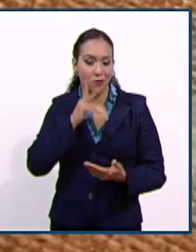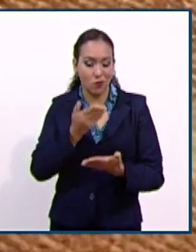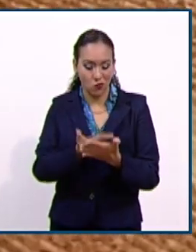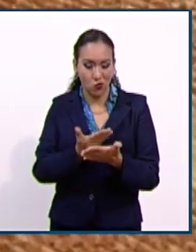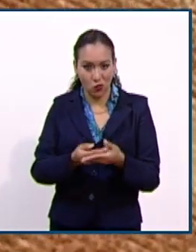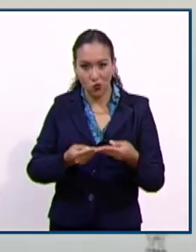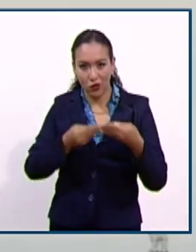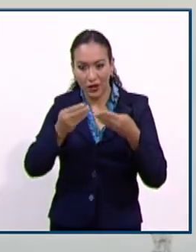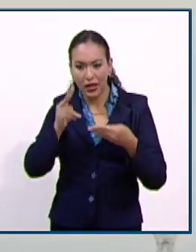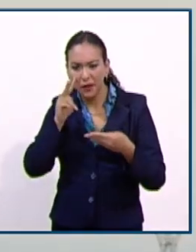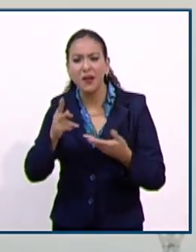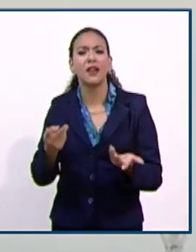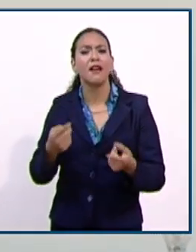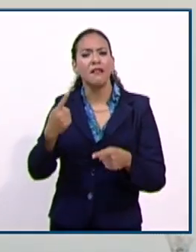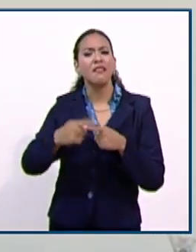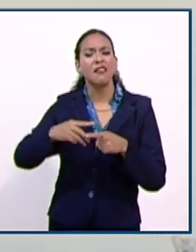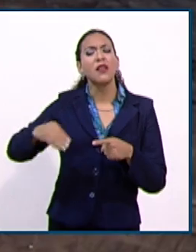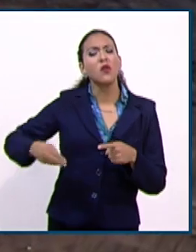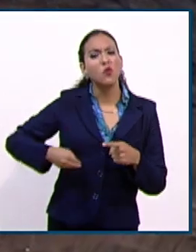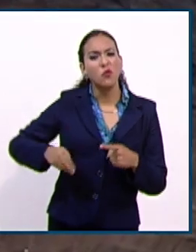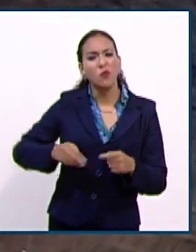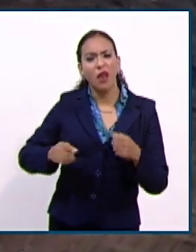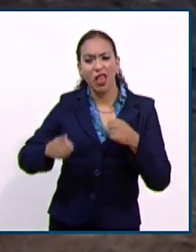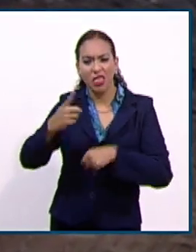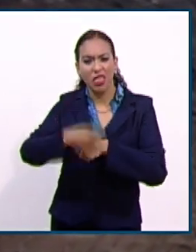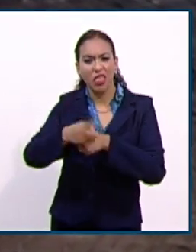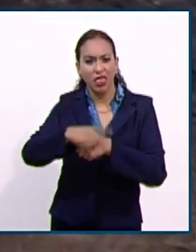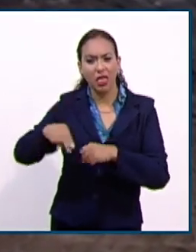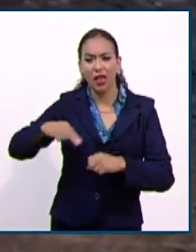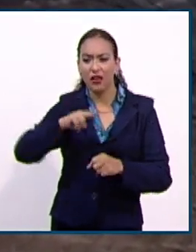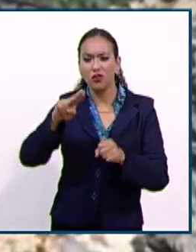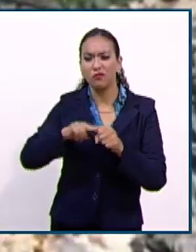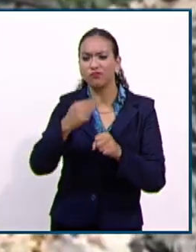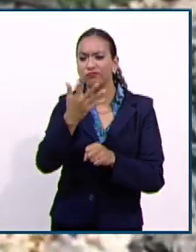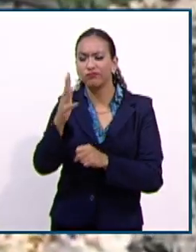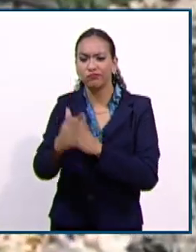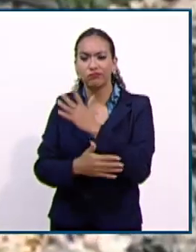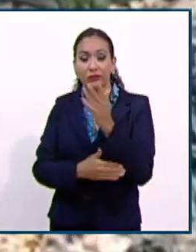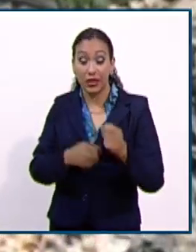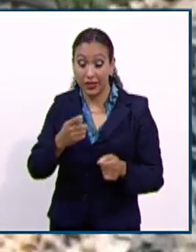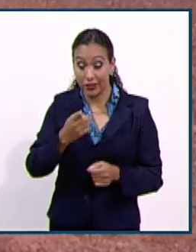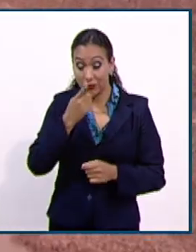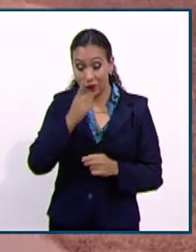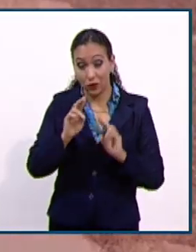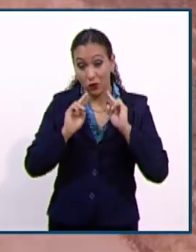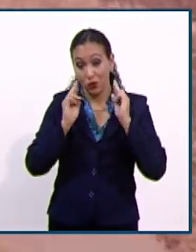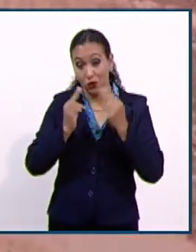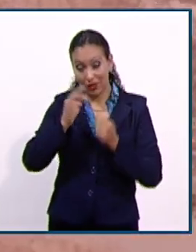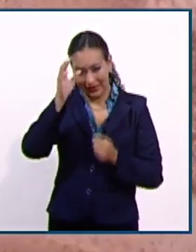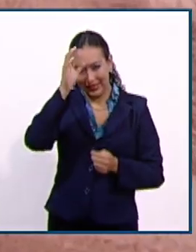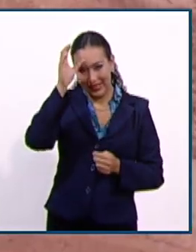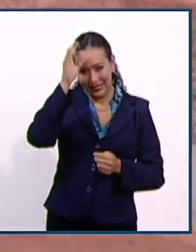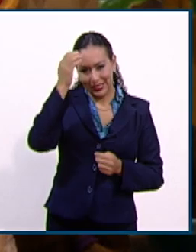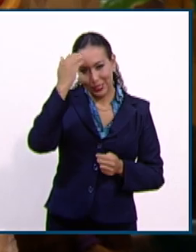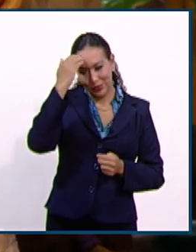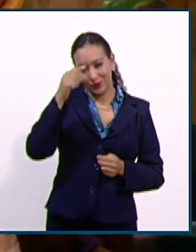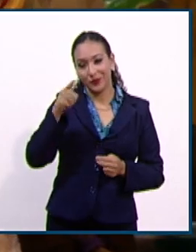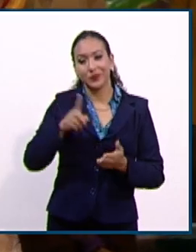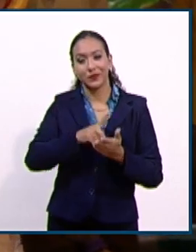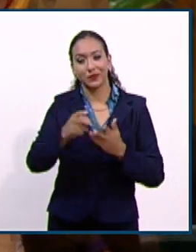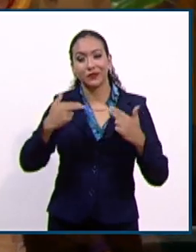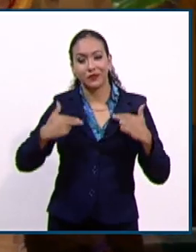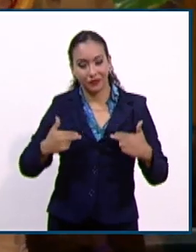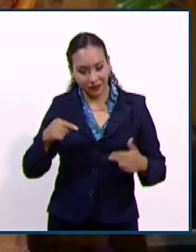responsables del daño o a la autoridad que lo permite, aseguró la directora general de la Unidad de Conocimiento Científico y Derechos Humanos del